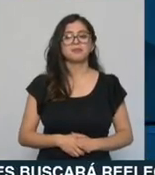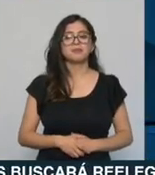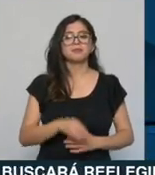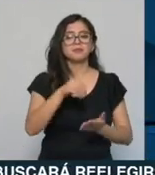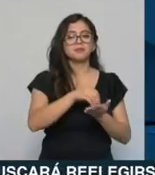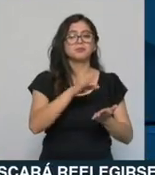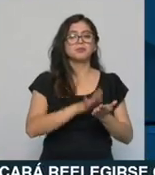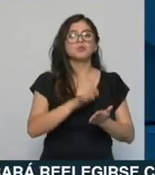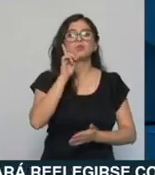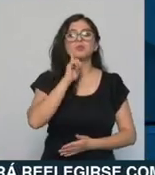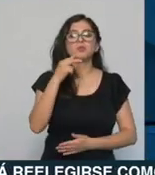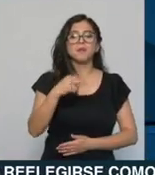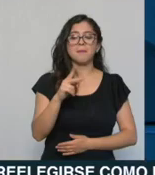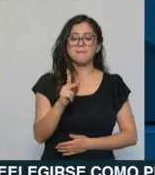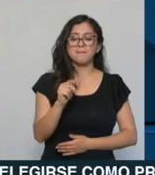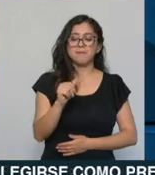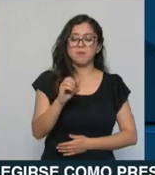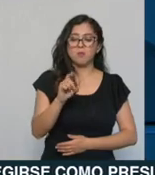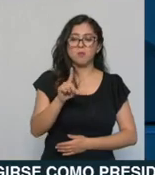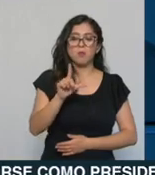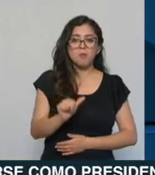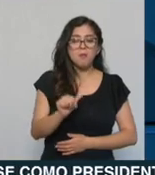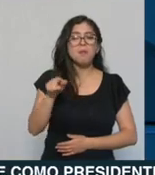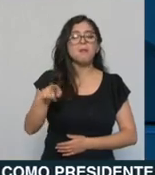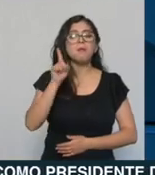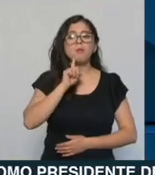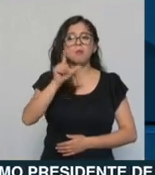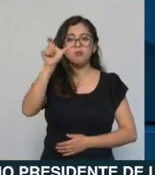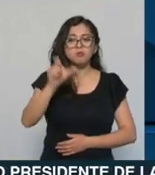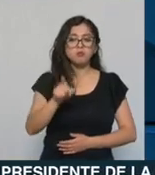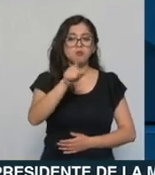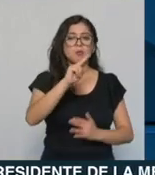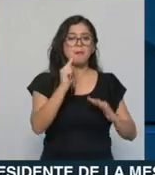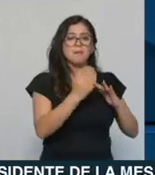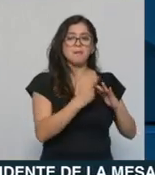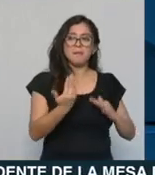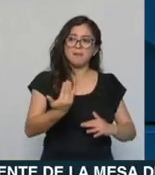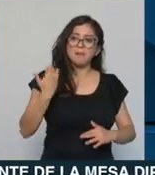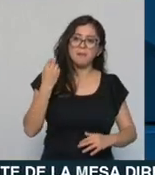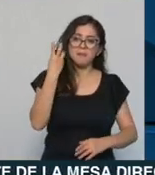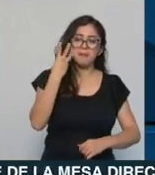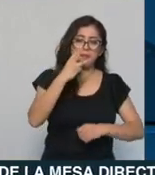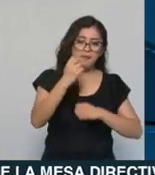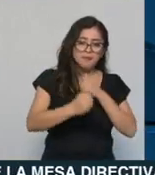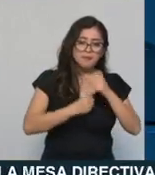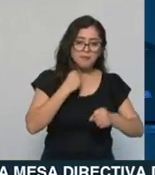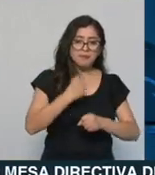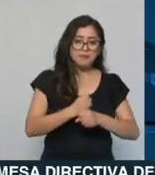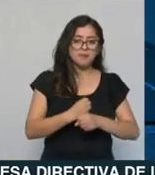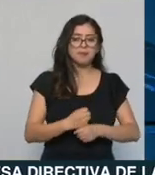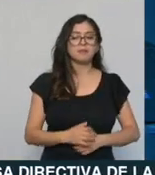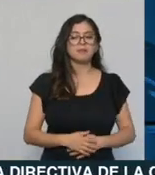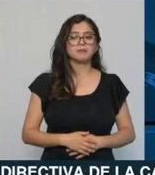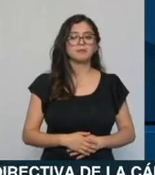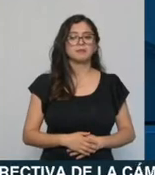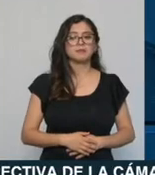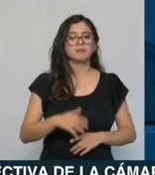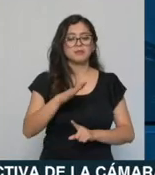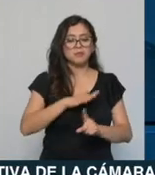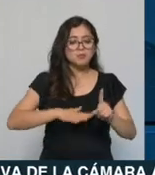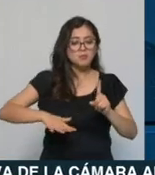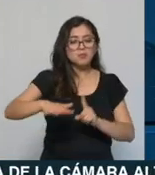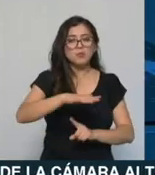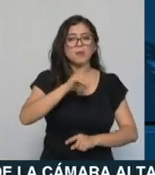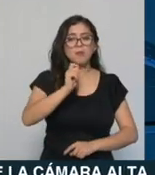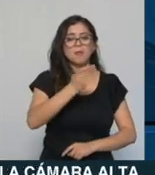Paola Buenrostro. Paola Buenrostro fue una chica asesinada hace 3 años en la colonia